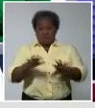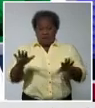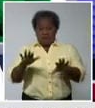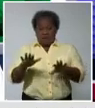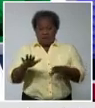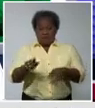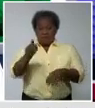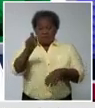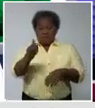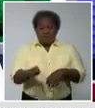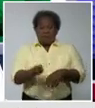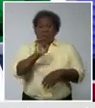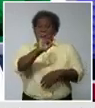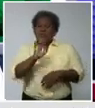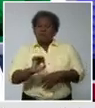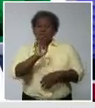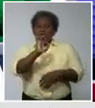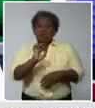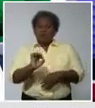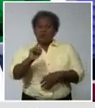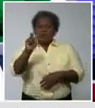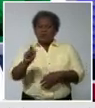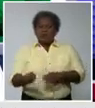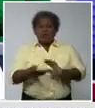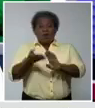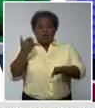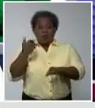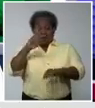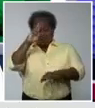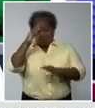el porciento de pacientes recuperados, un